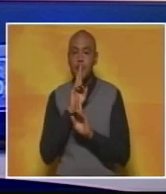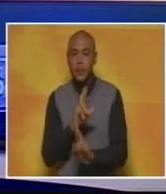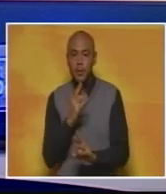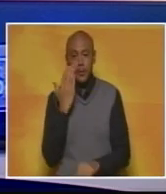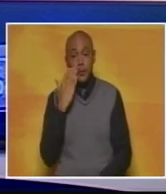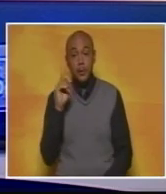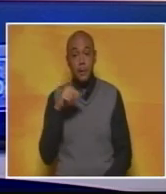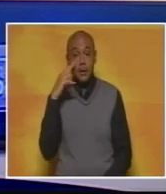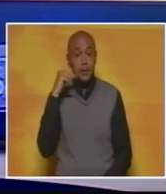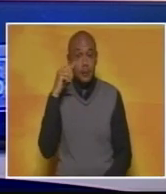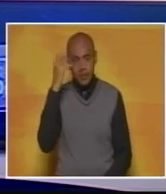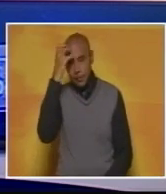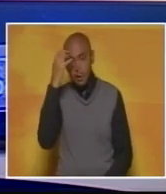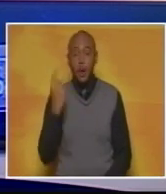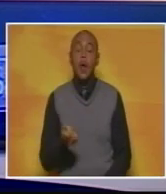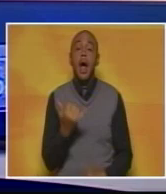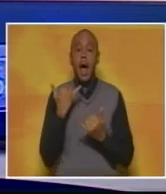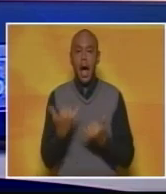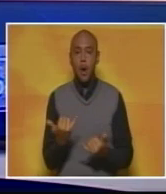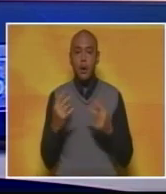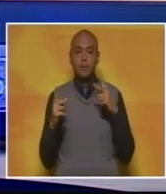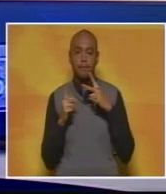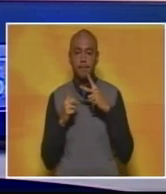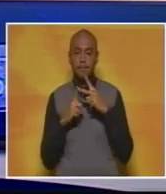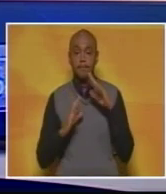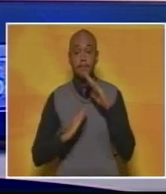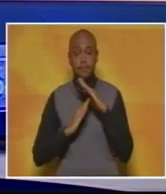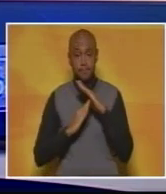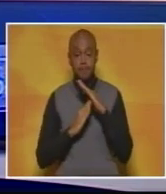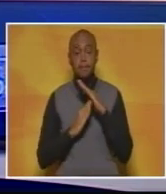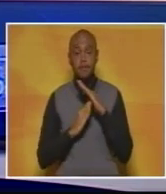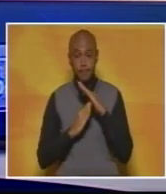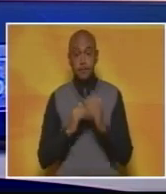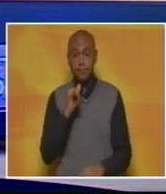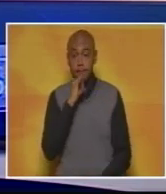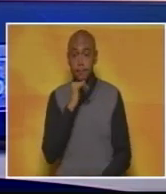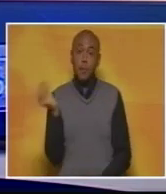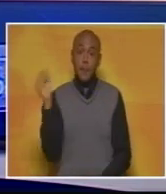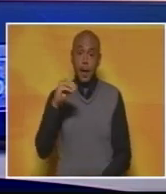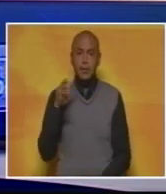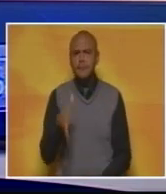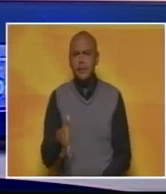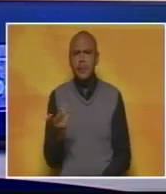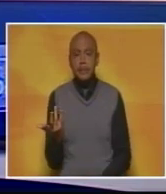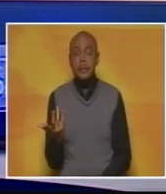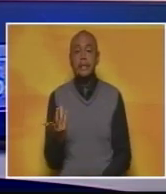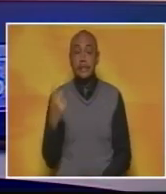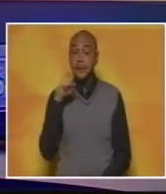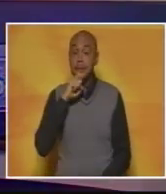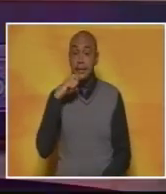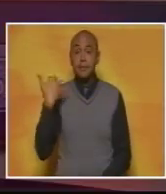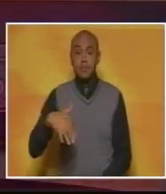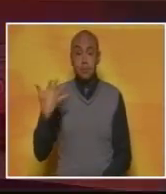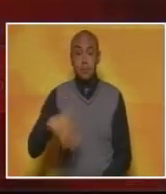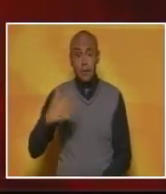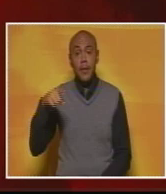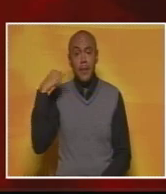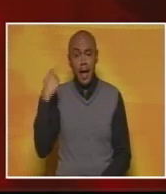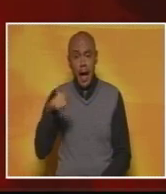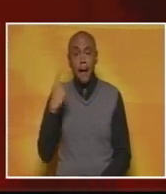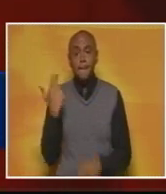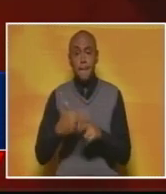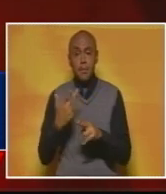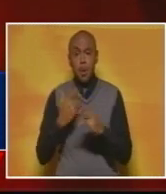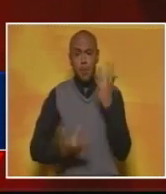Virgen Morena o en la Chinita. Amigos, momento de hacer una nueva pausa. Al regreso. Estado de emergencia. Sigue la alerta por